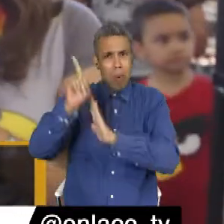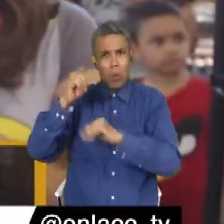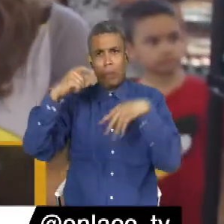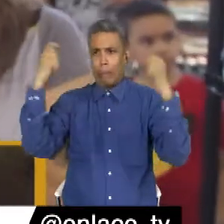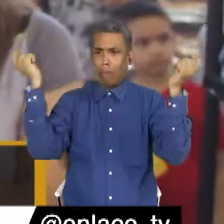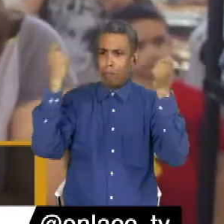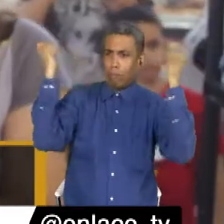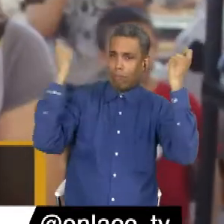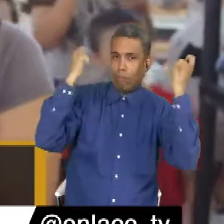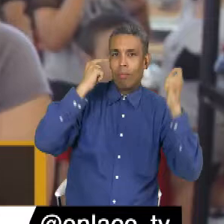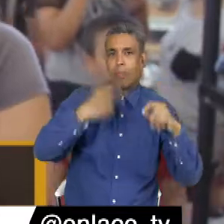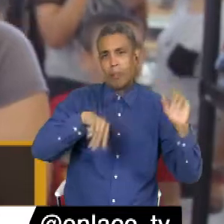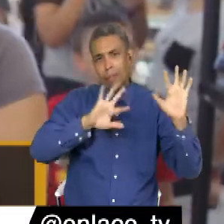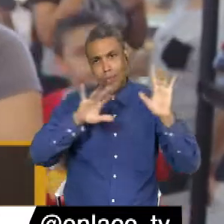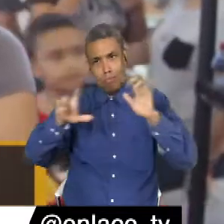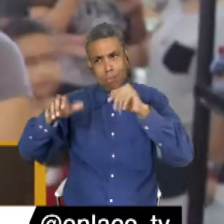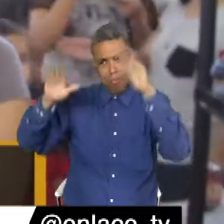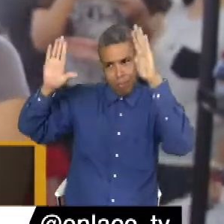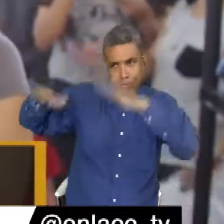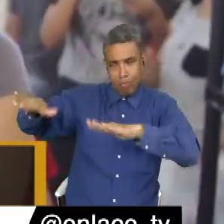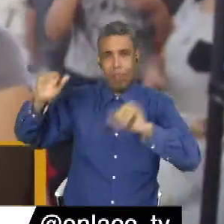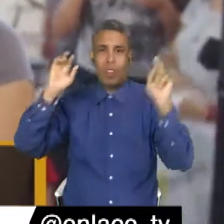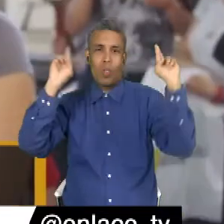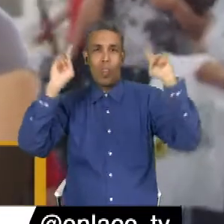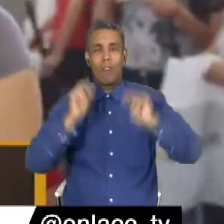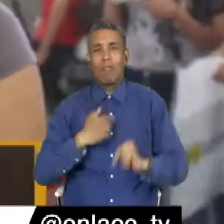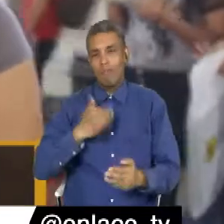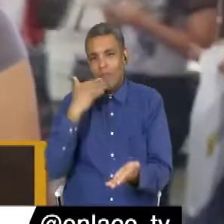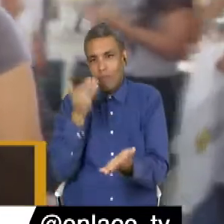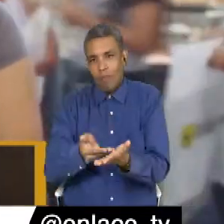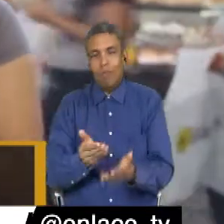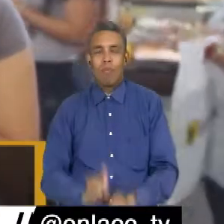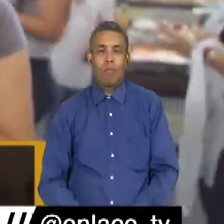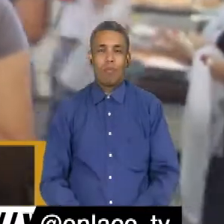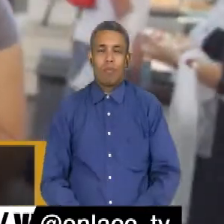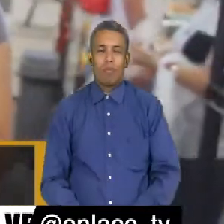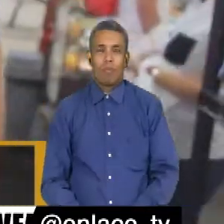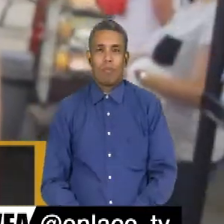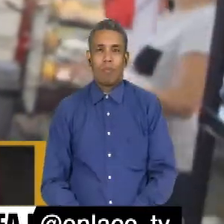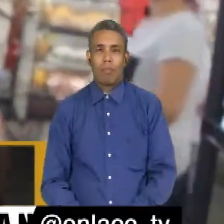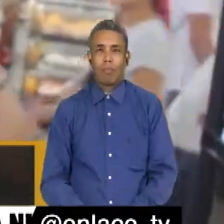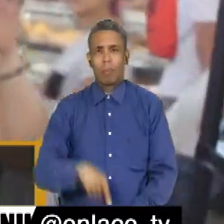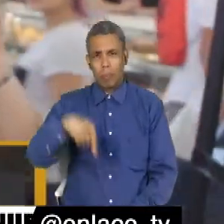que mucha gente en Colombia se pueda llevar su arte. Muchas gracias. Así seguimos disfrutando de